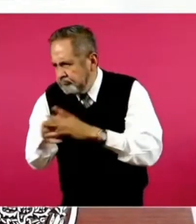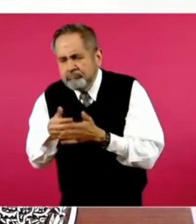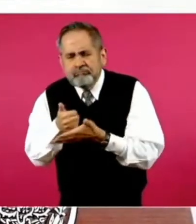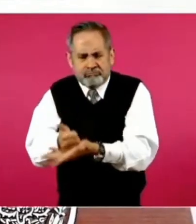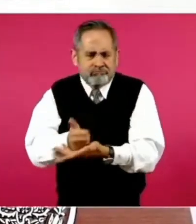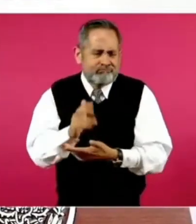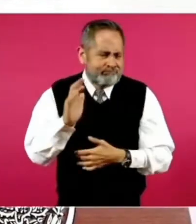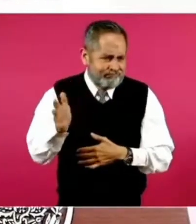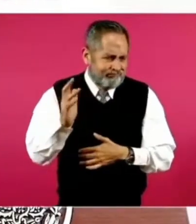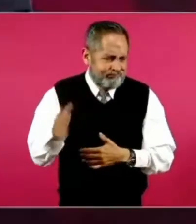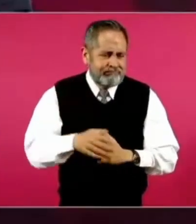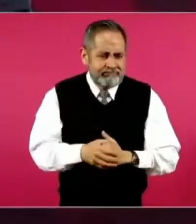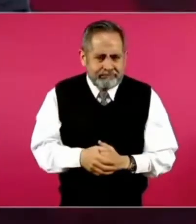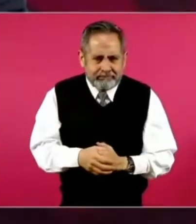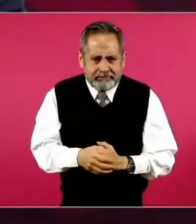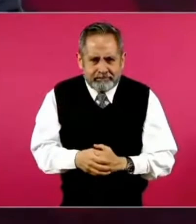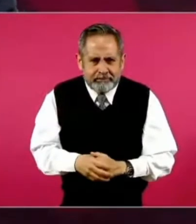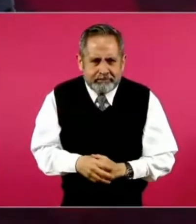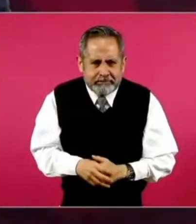y lo hacemos